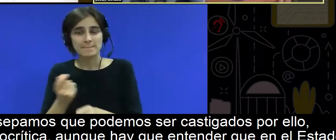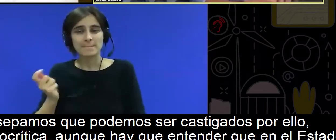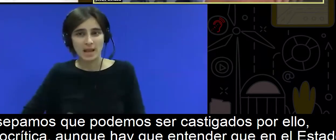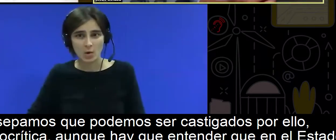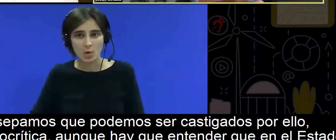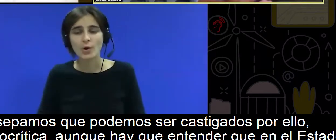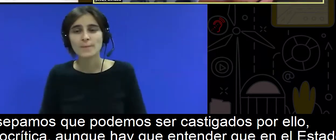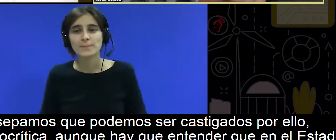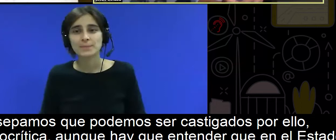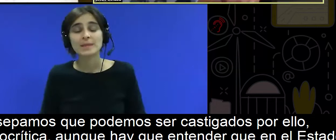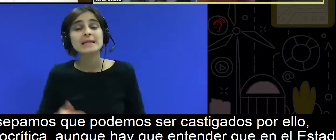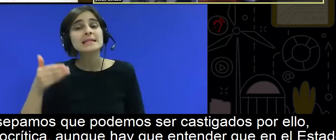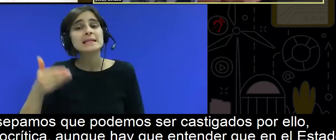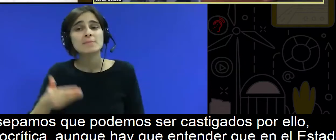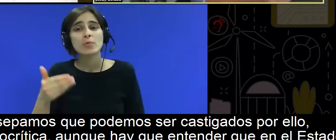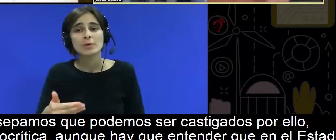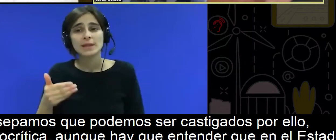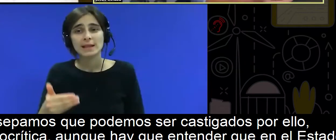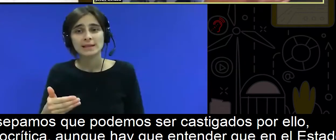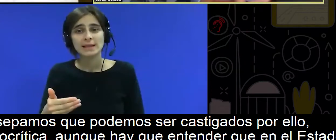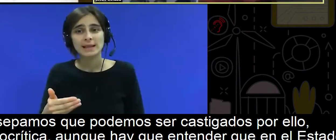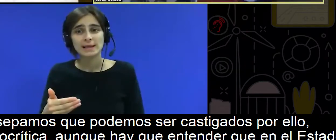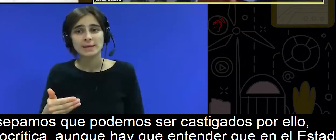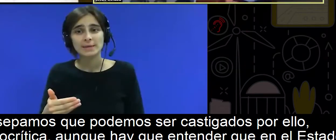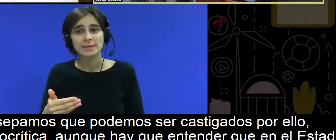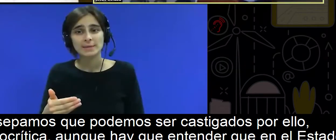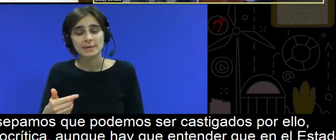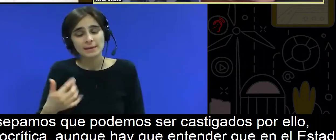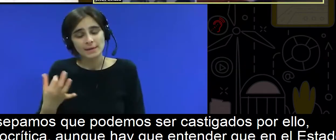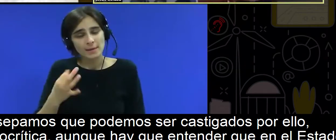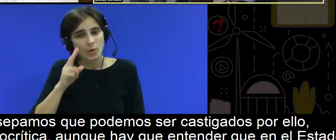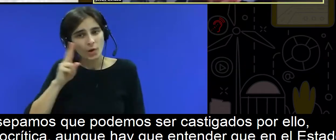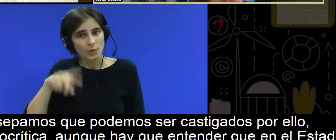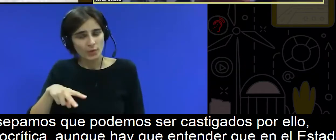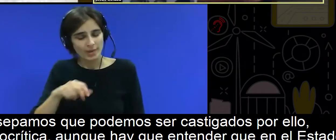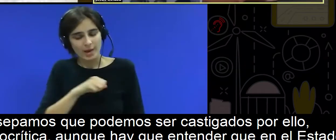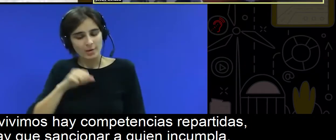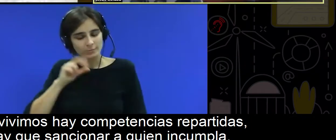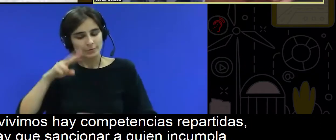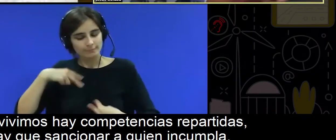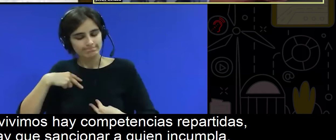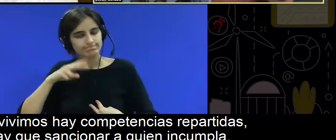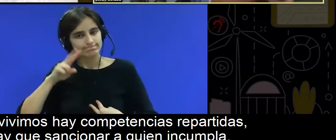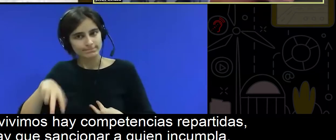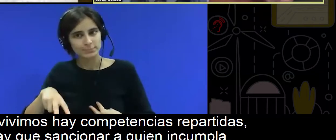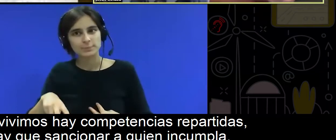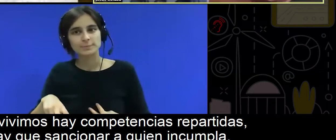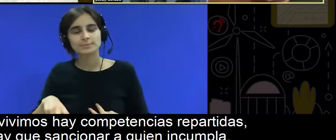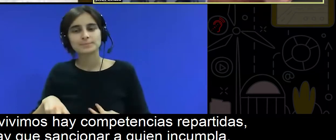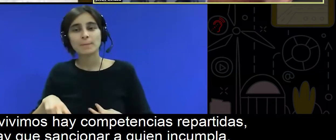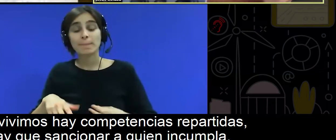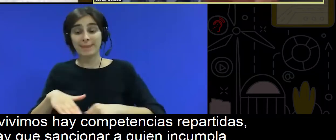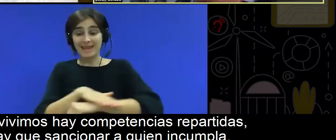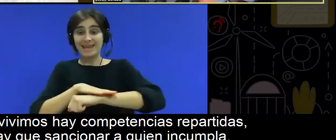aquí quizá también hago cierta autocrítica, aunque aquí hay que entender también que en el estado en el que vivimos hay competencias